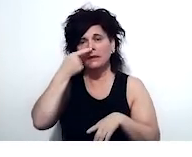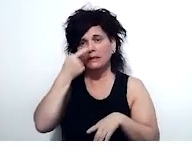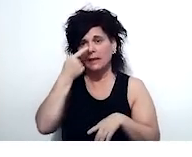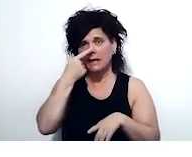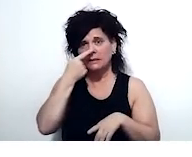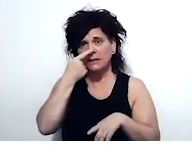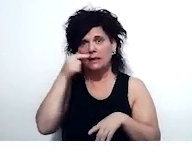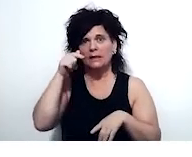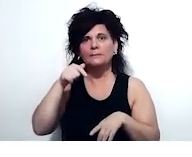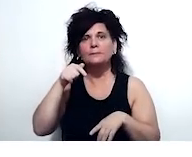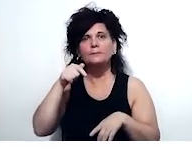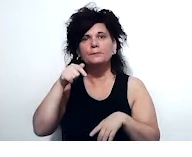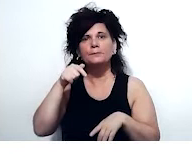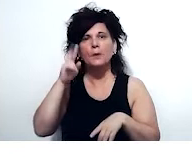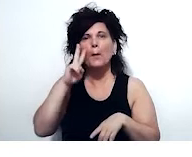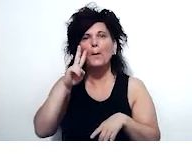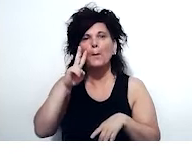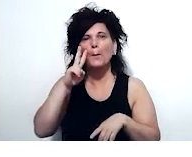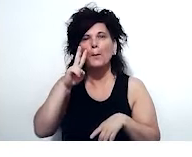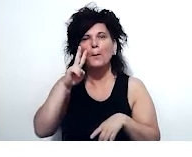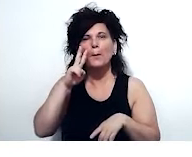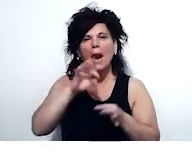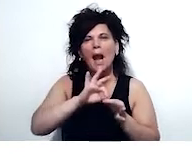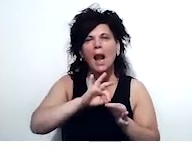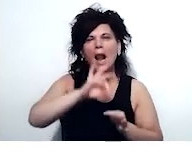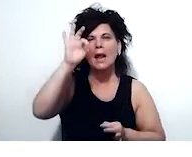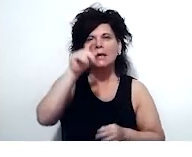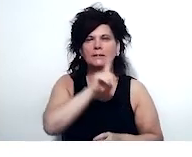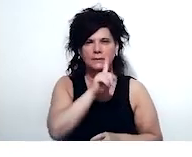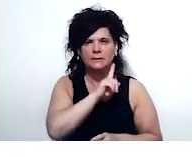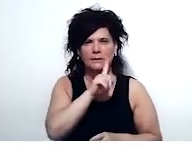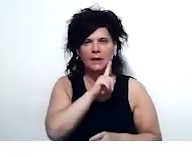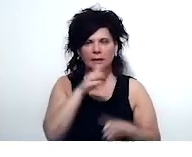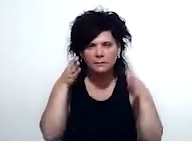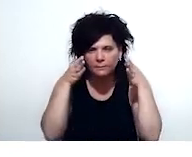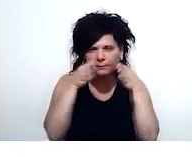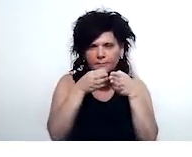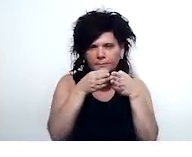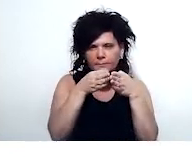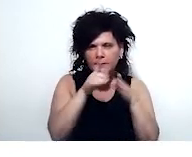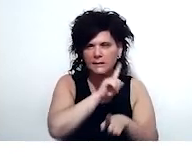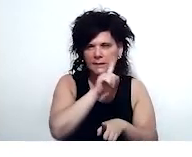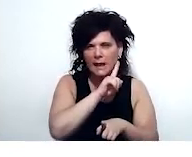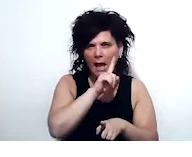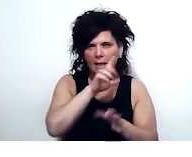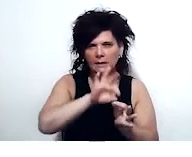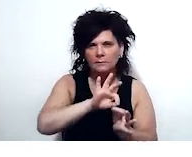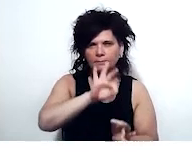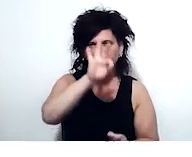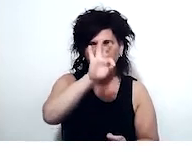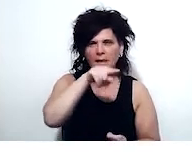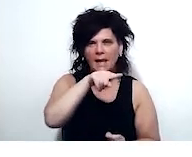también, este lo hizo CEPAL. Fíjense la línea celeste. Vamos a focalizarnos en la línea celeste,